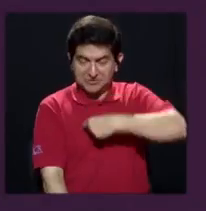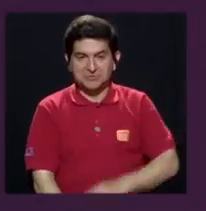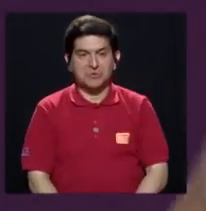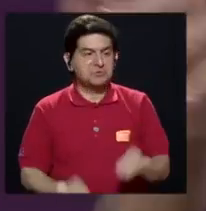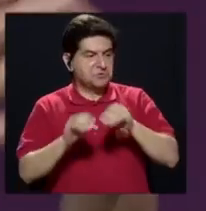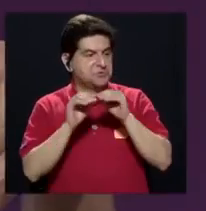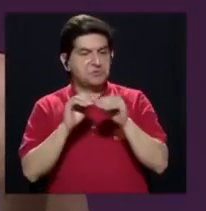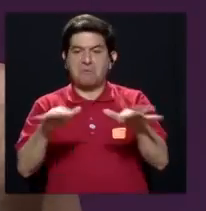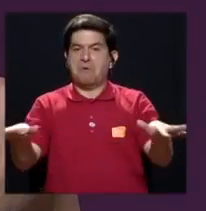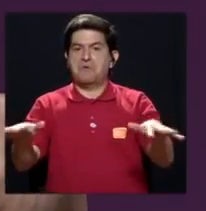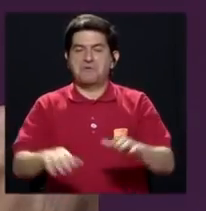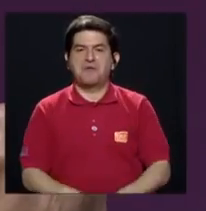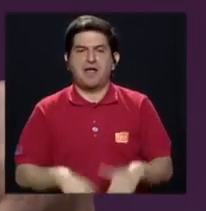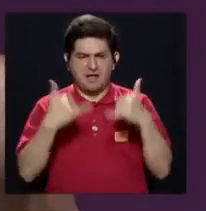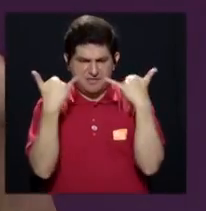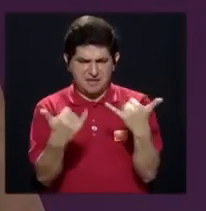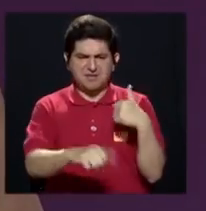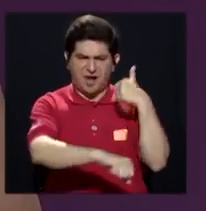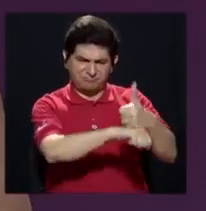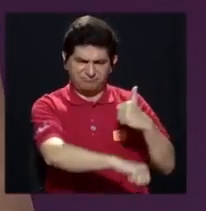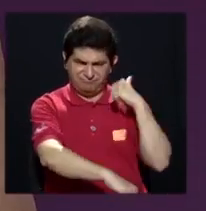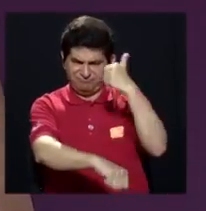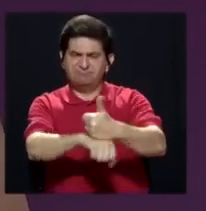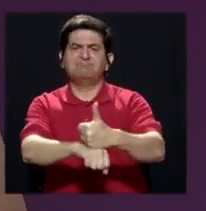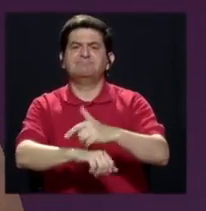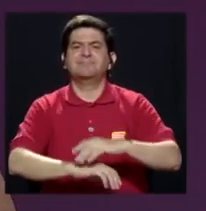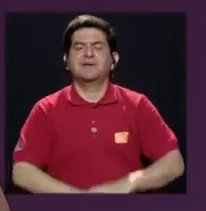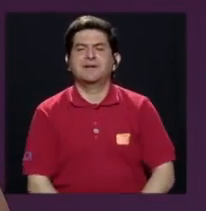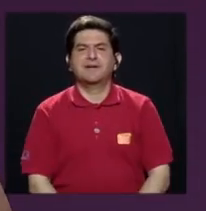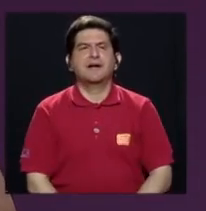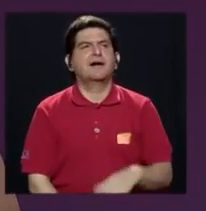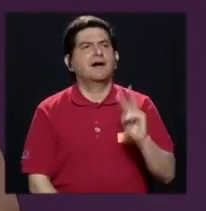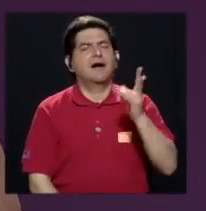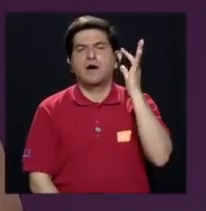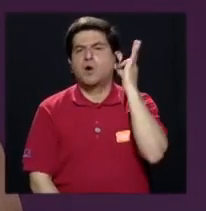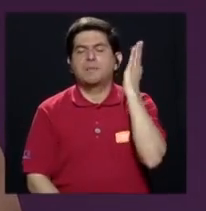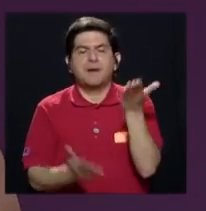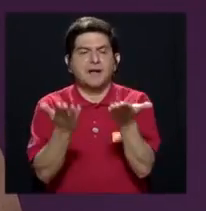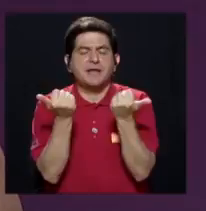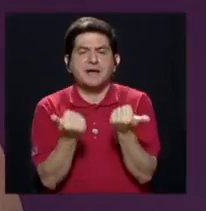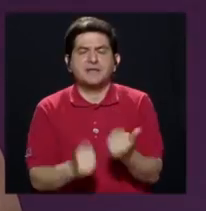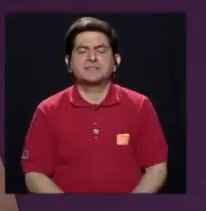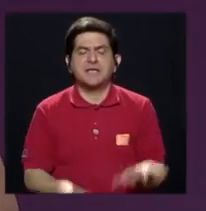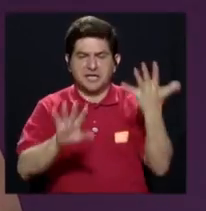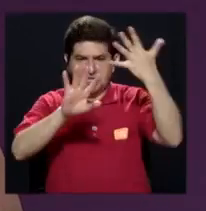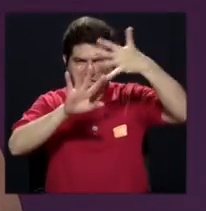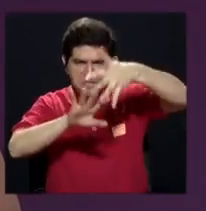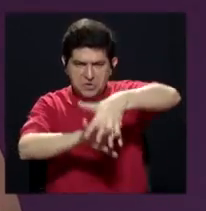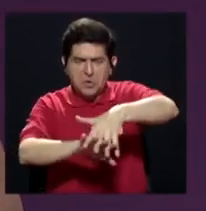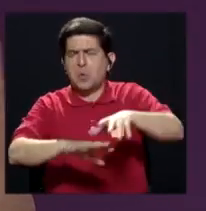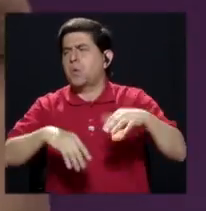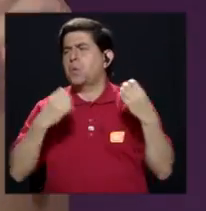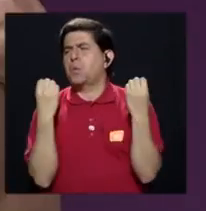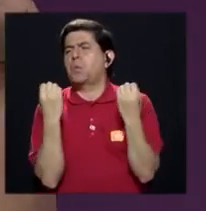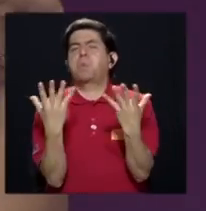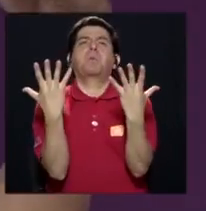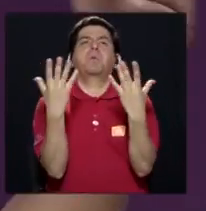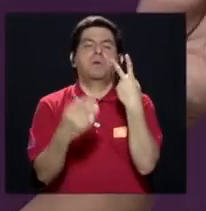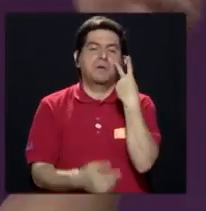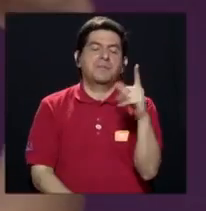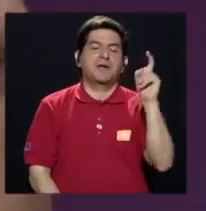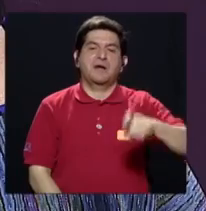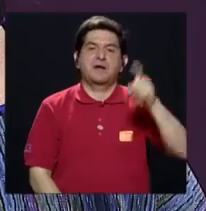la red que estamos ya conformando eh Hay compañera que quieren integrarse muchas porque ven la